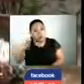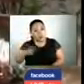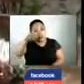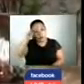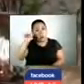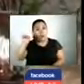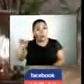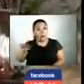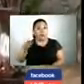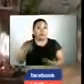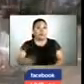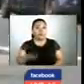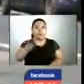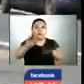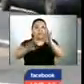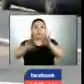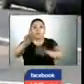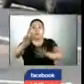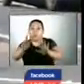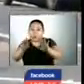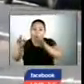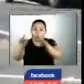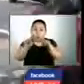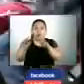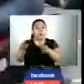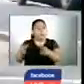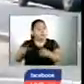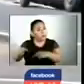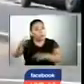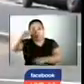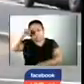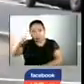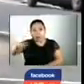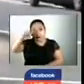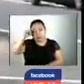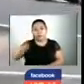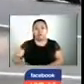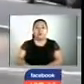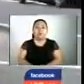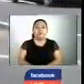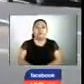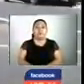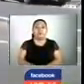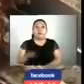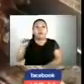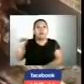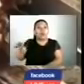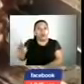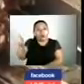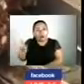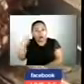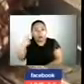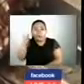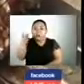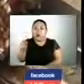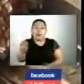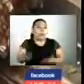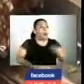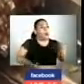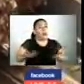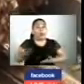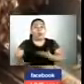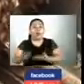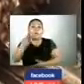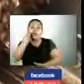a sus 87 años de edad aún sigue trabajando todos los días sale a vender dulces